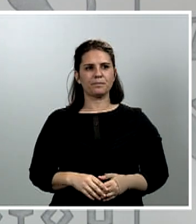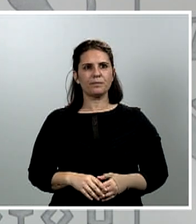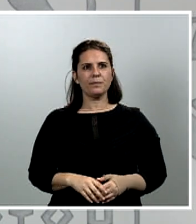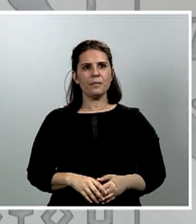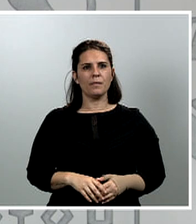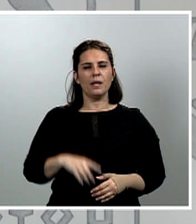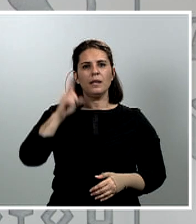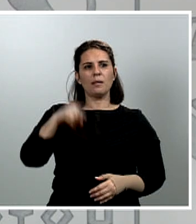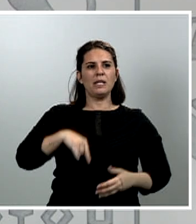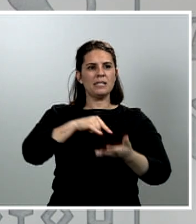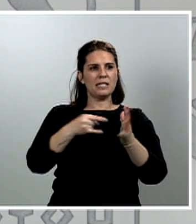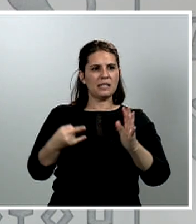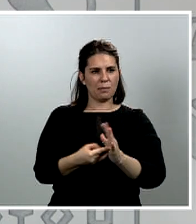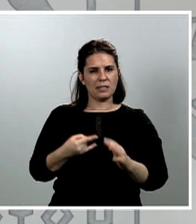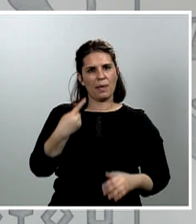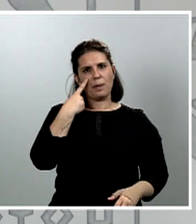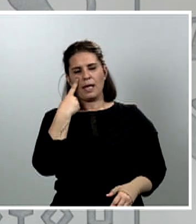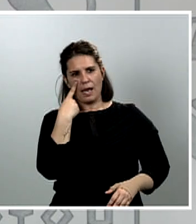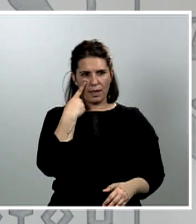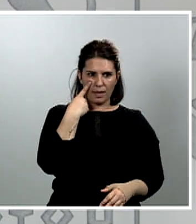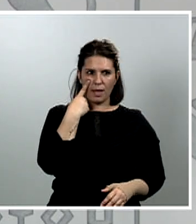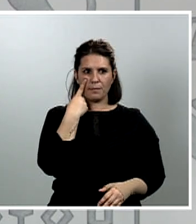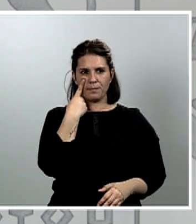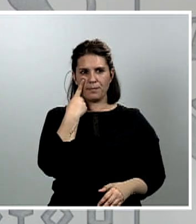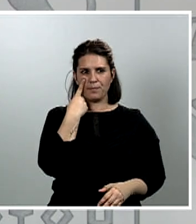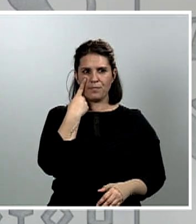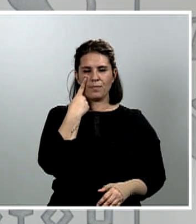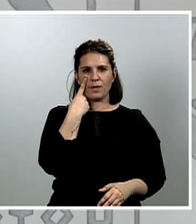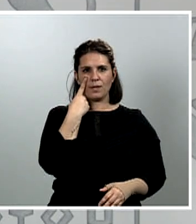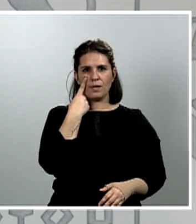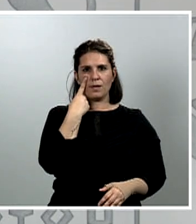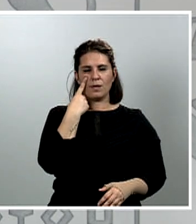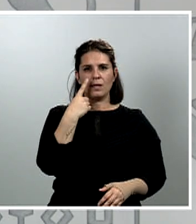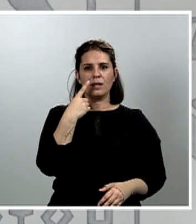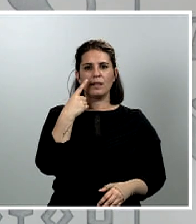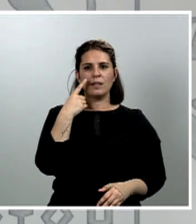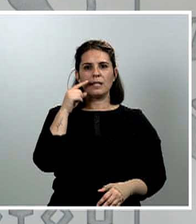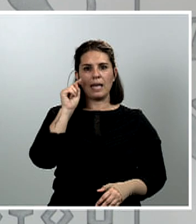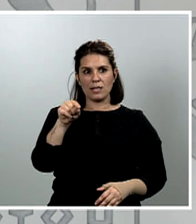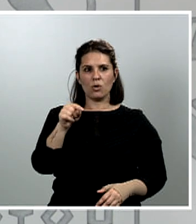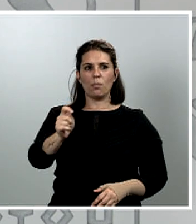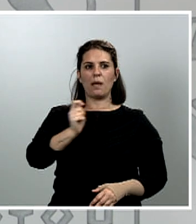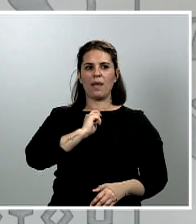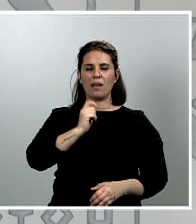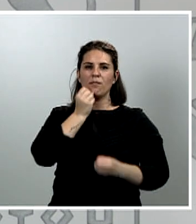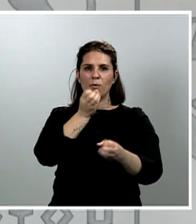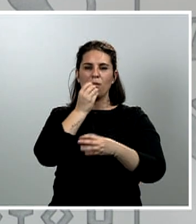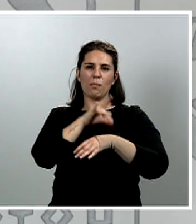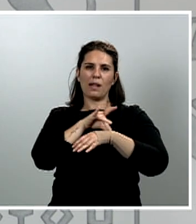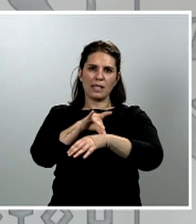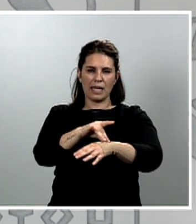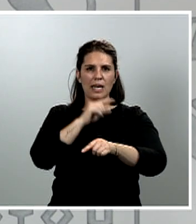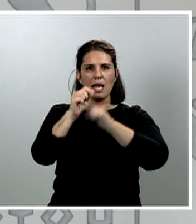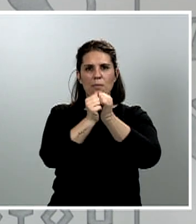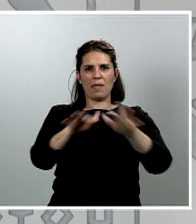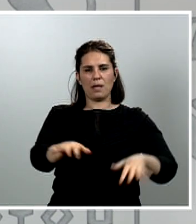vigilancia que permitan estar seguros de que vamos siguiendo la evolución de la epidemia correctamente. Tenemos que ver